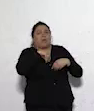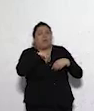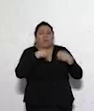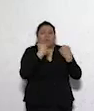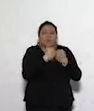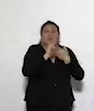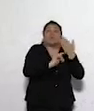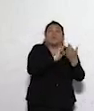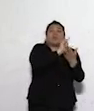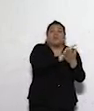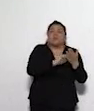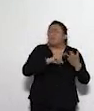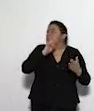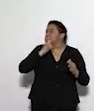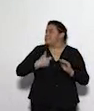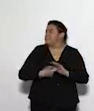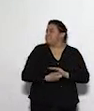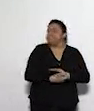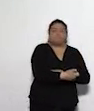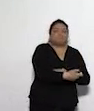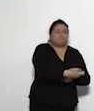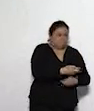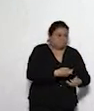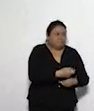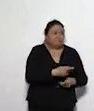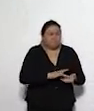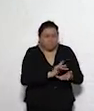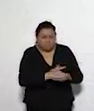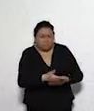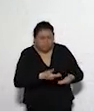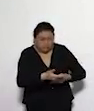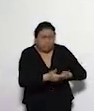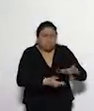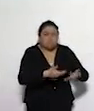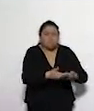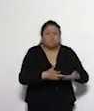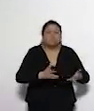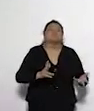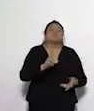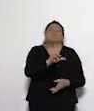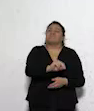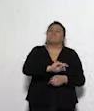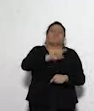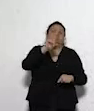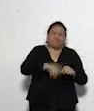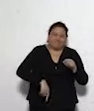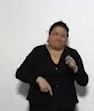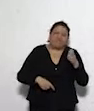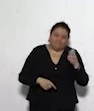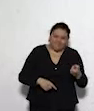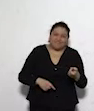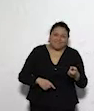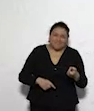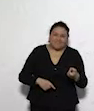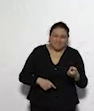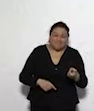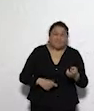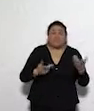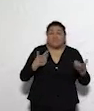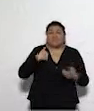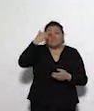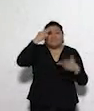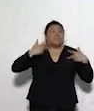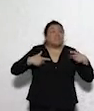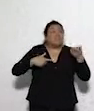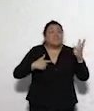de ser objeto de negociación para cumplirse y aplicarse en sus términos y no discrecionalmente. Que la